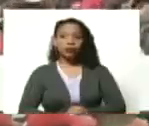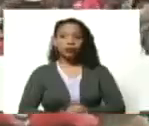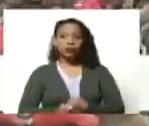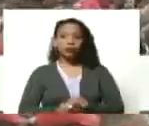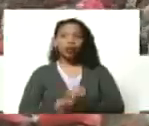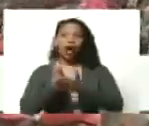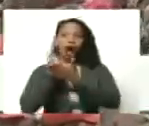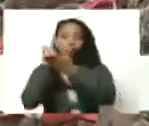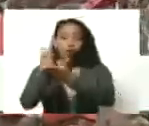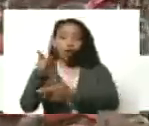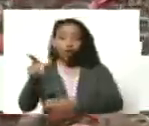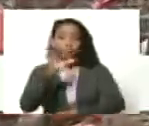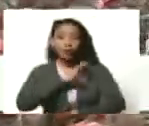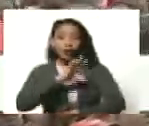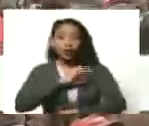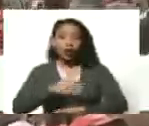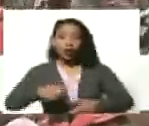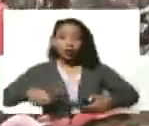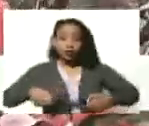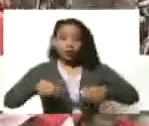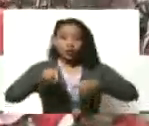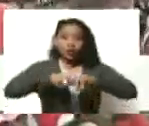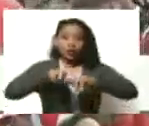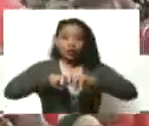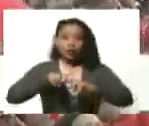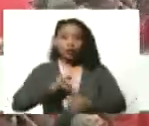Ya, ayuden aquí al señor la silla. Correcto, compadre.